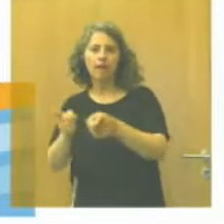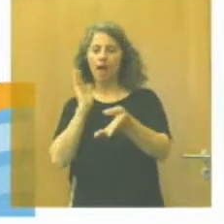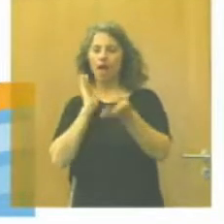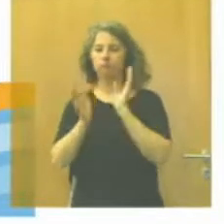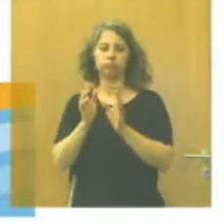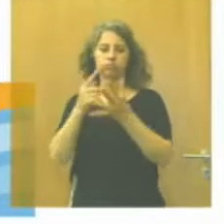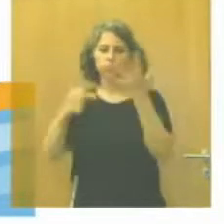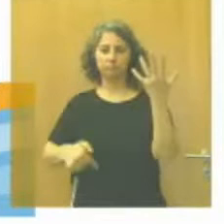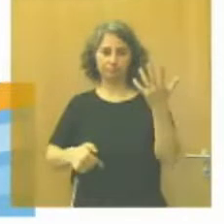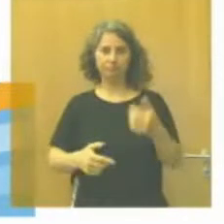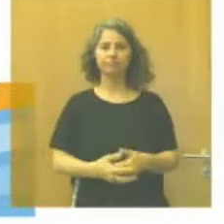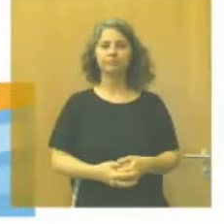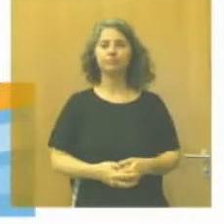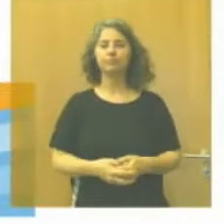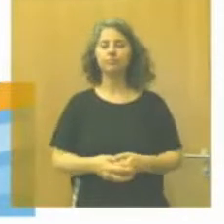advocates.